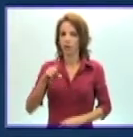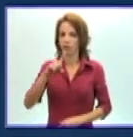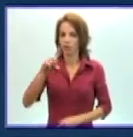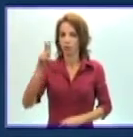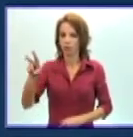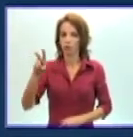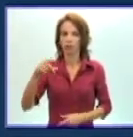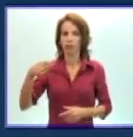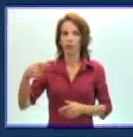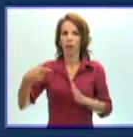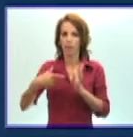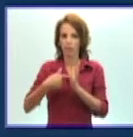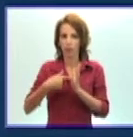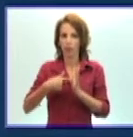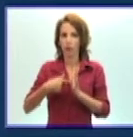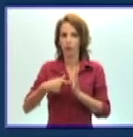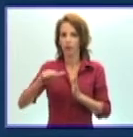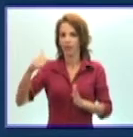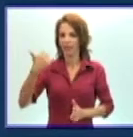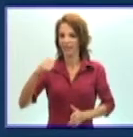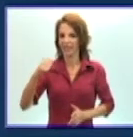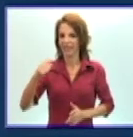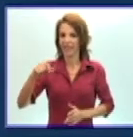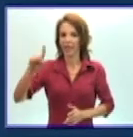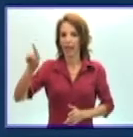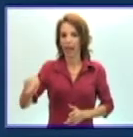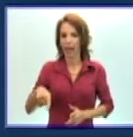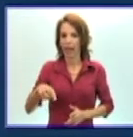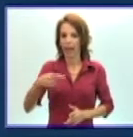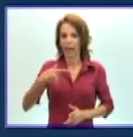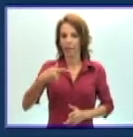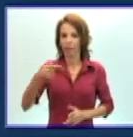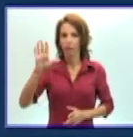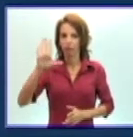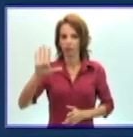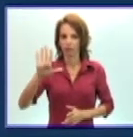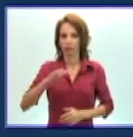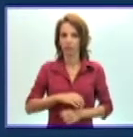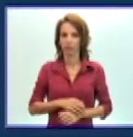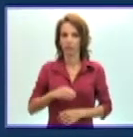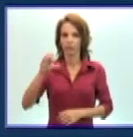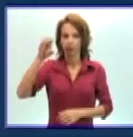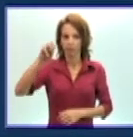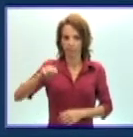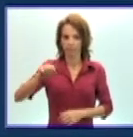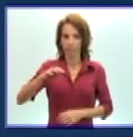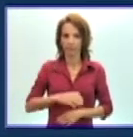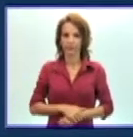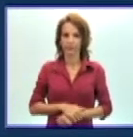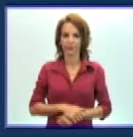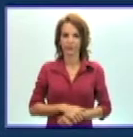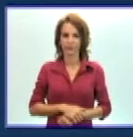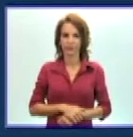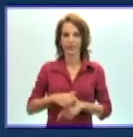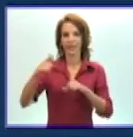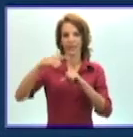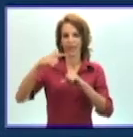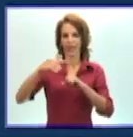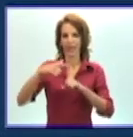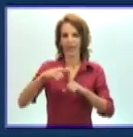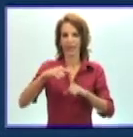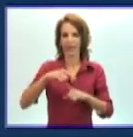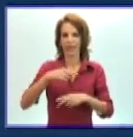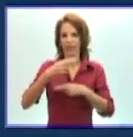5 metros. Les dejo un tiempo para que puedan, bueno, ya la tarea la deben haber realizado, pero para